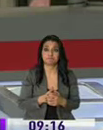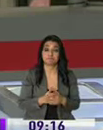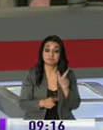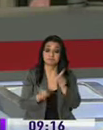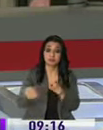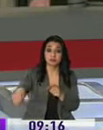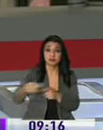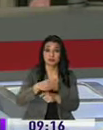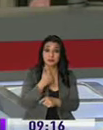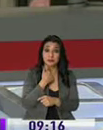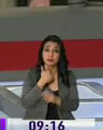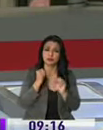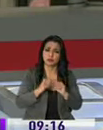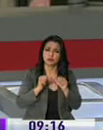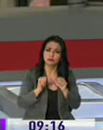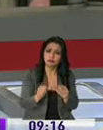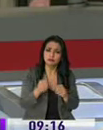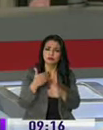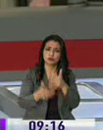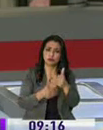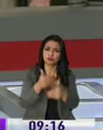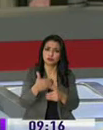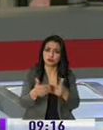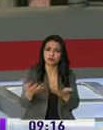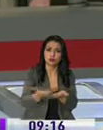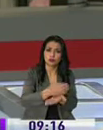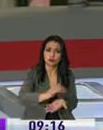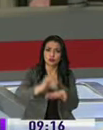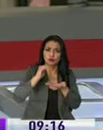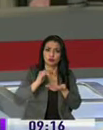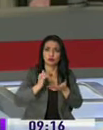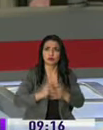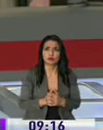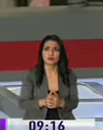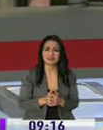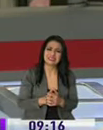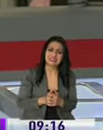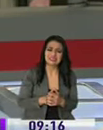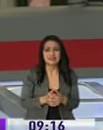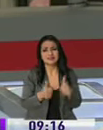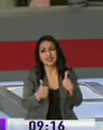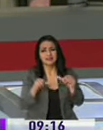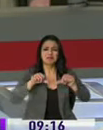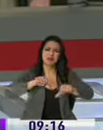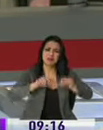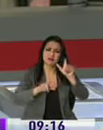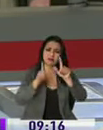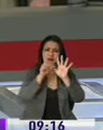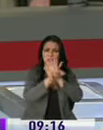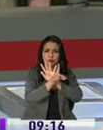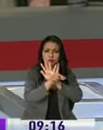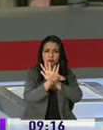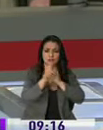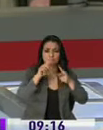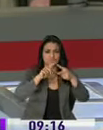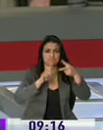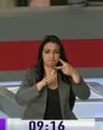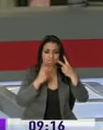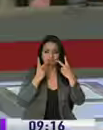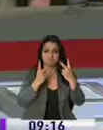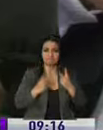que los afectados puedan continuar con los procesos de cobro. Hay un sabor agridulce entre los denunciantes con estos